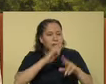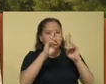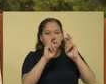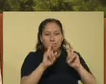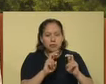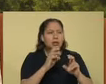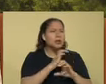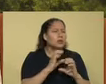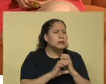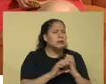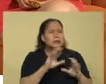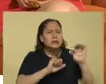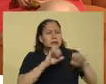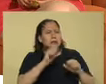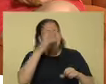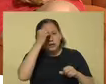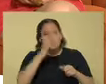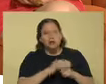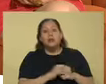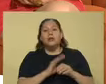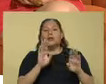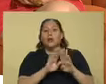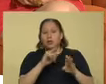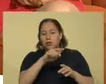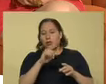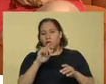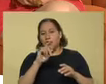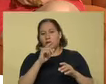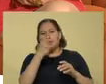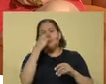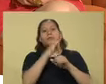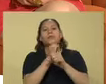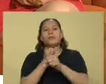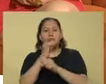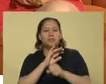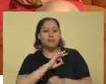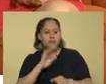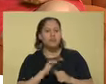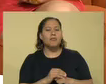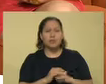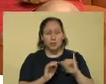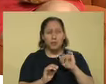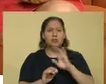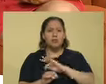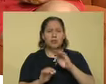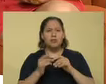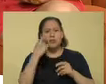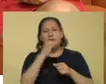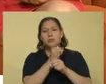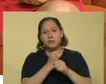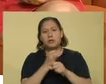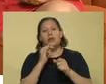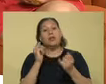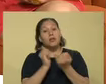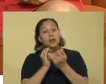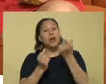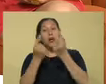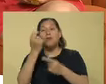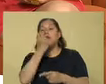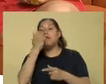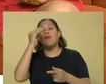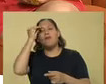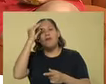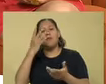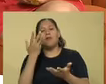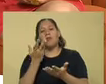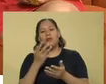buscar datos, para... Como un método y técnica de investigación puede ser también. Sí, aunque también está el lado malo, que los estudiantes hoy en día